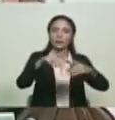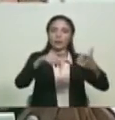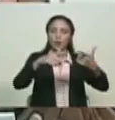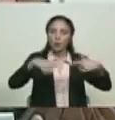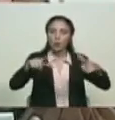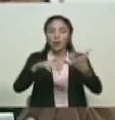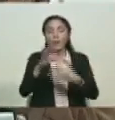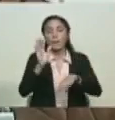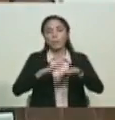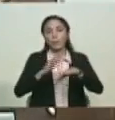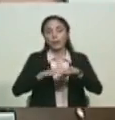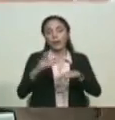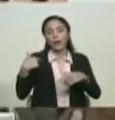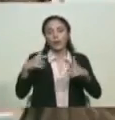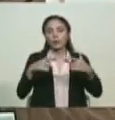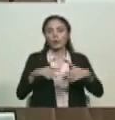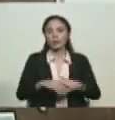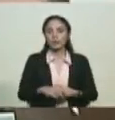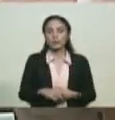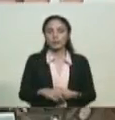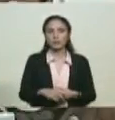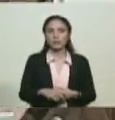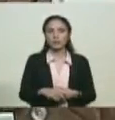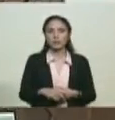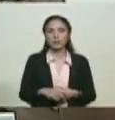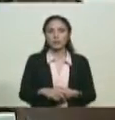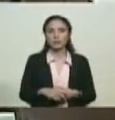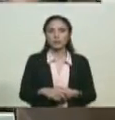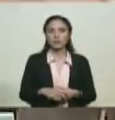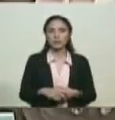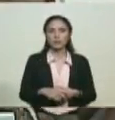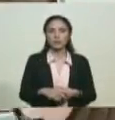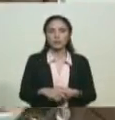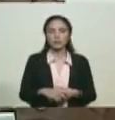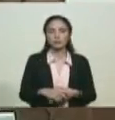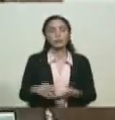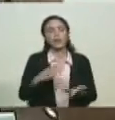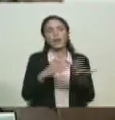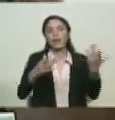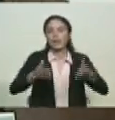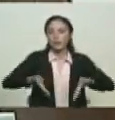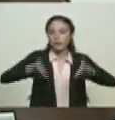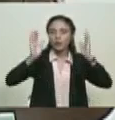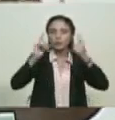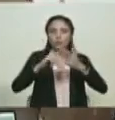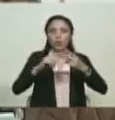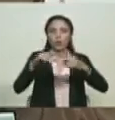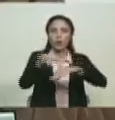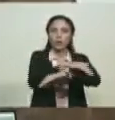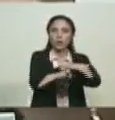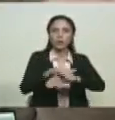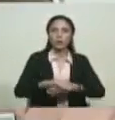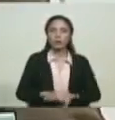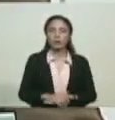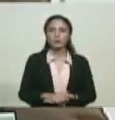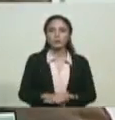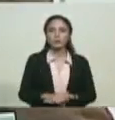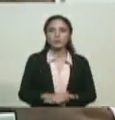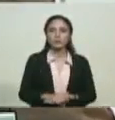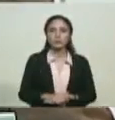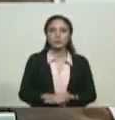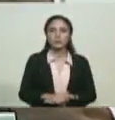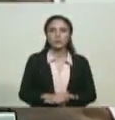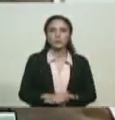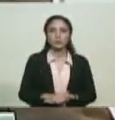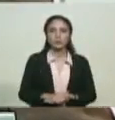calle que nosotros tenemos es más amplio con sectores de una calle puede ser un edificio puede ser una vereda tiene un sector amplio